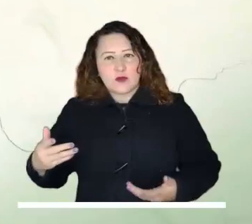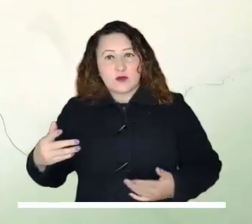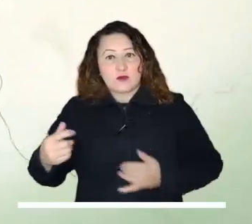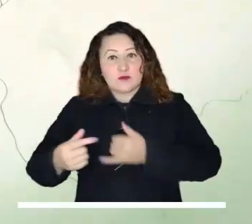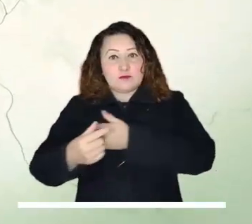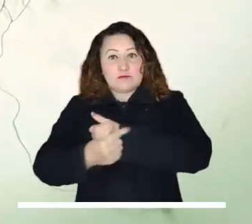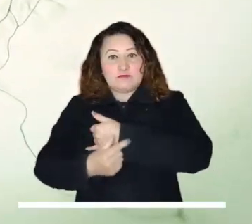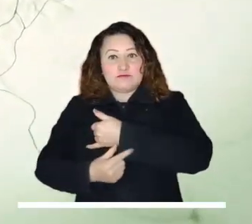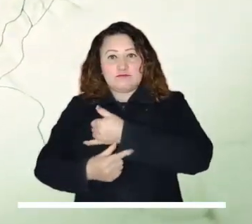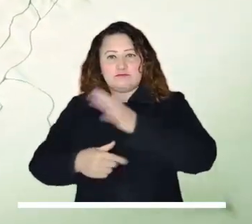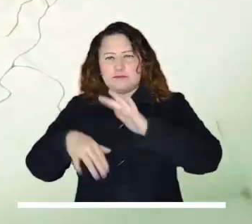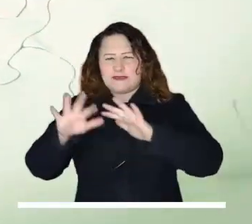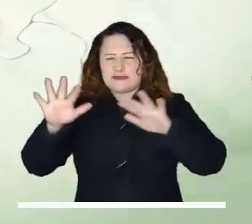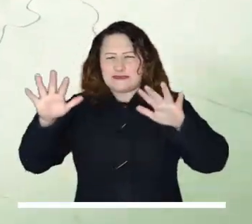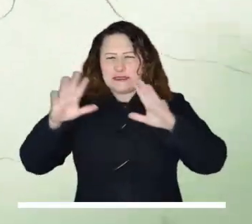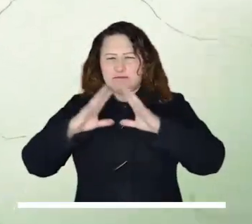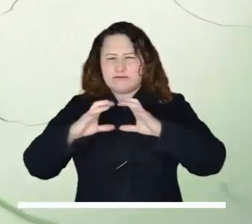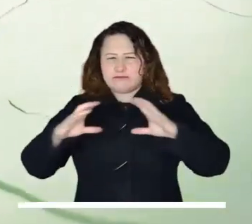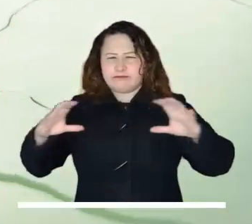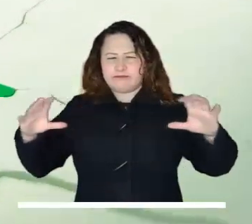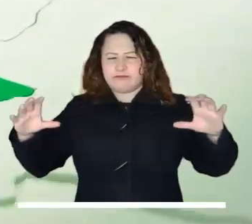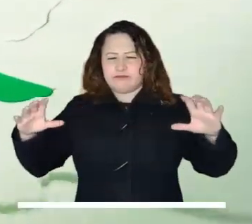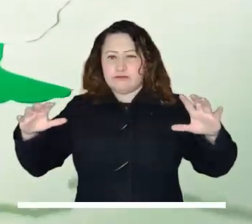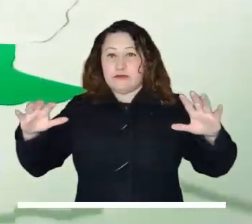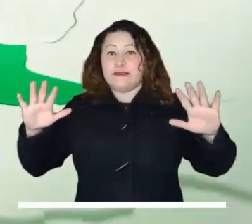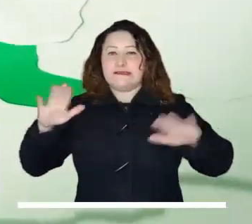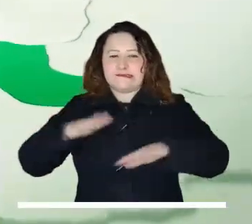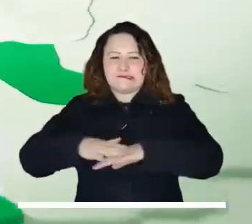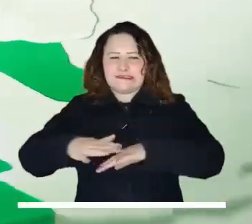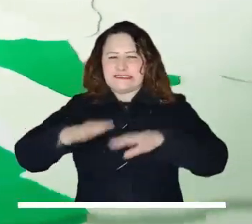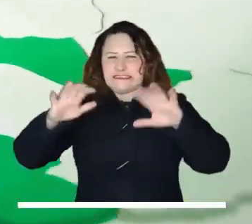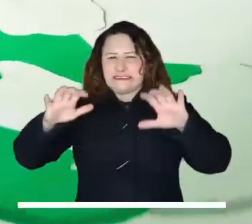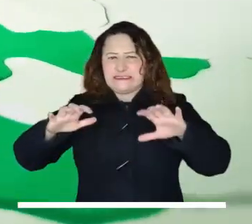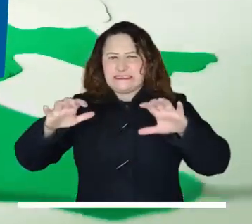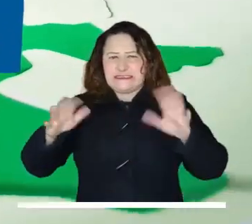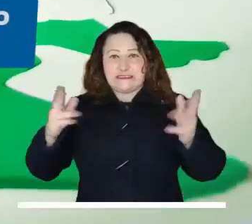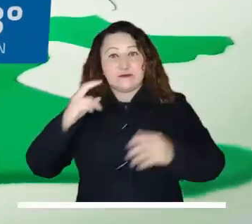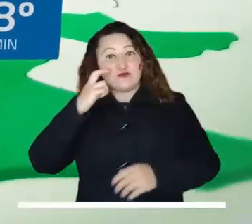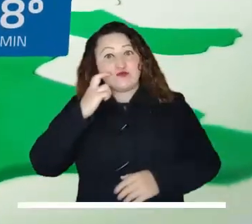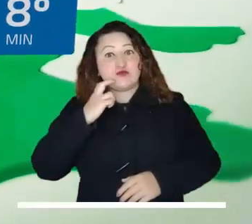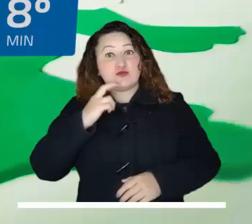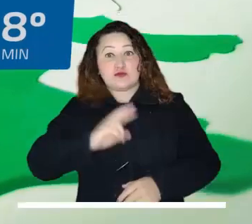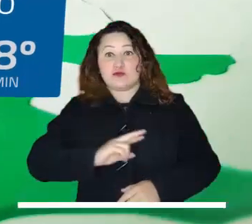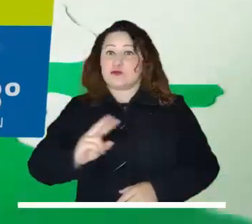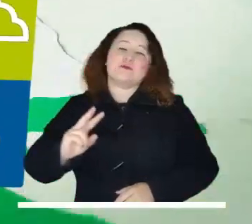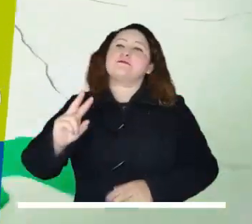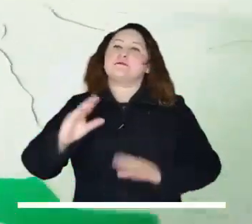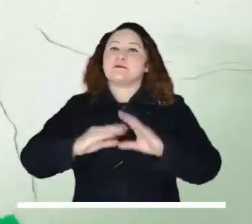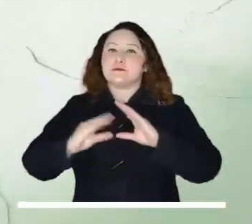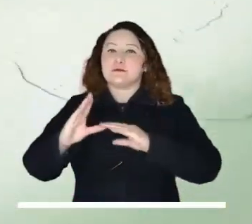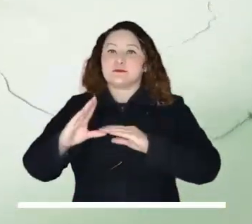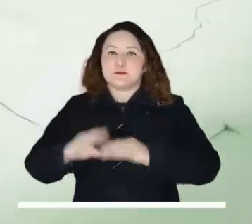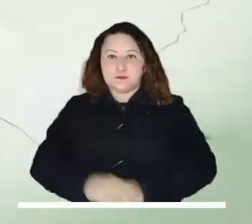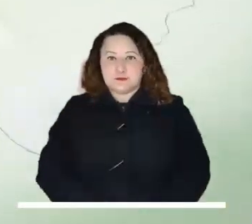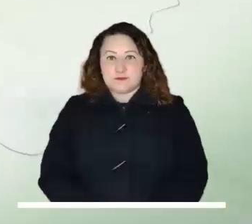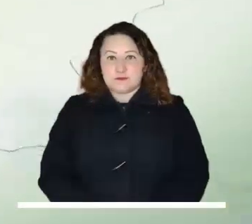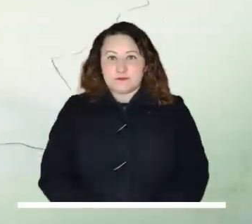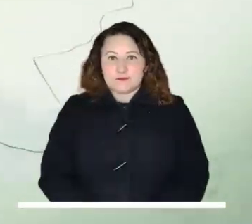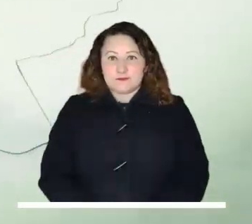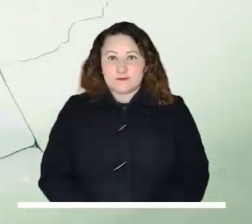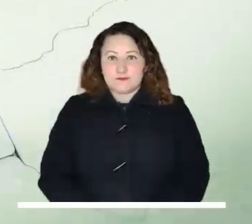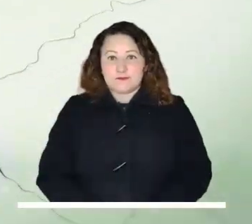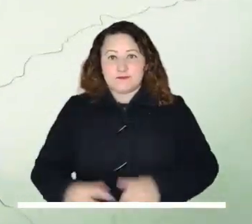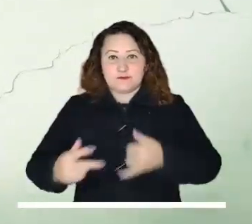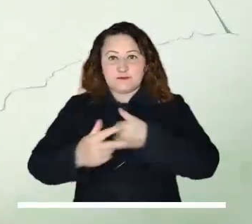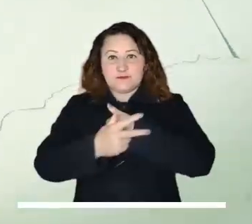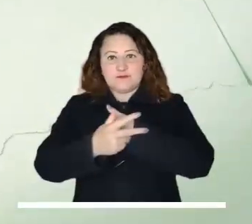occidente del país, el Pacífico permanece mayormente nublado, por lo cual se desencadenarán lloviznas en Chocó, Valle del Cauca